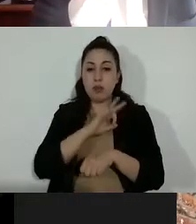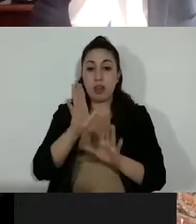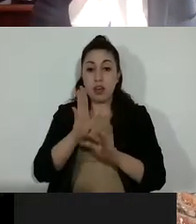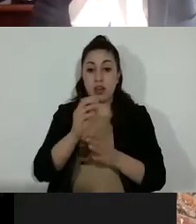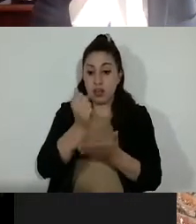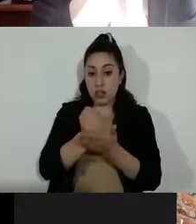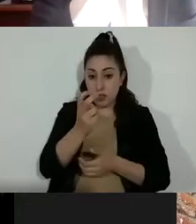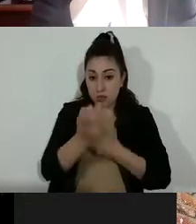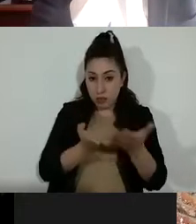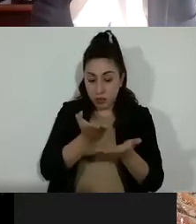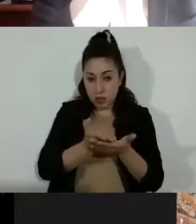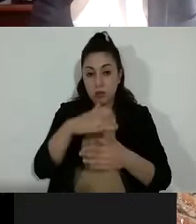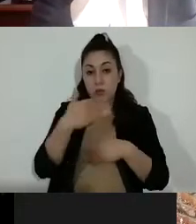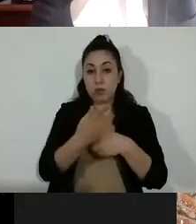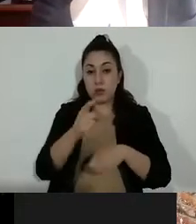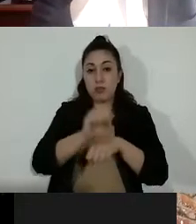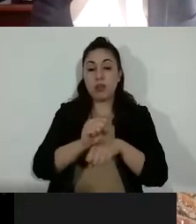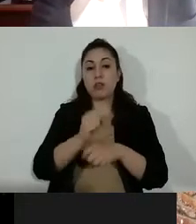y la próxima semana podamos aprobarlo.